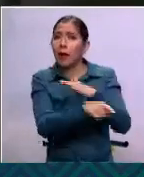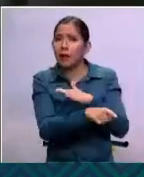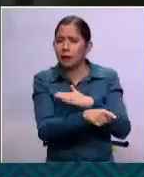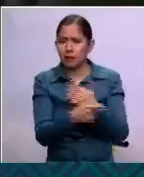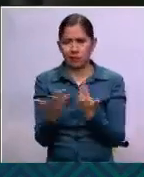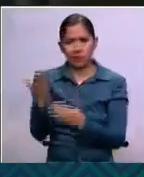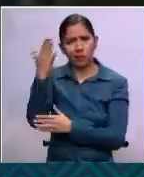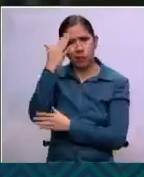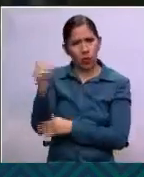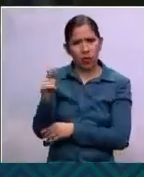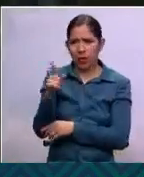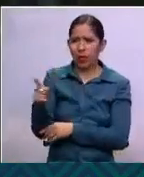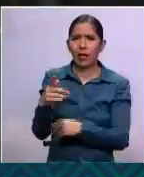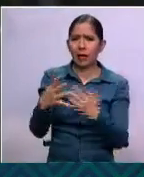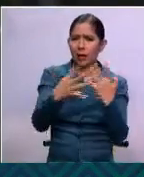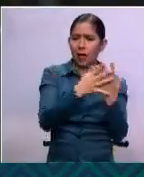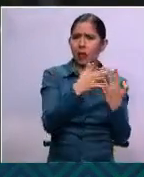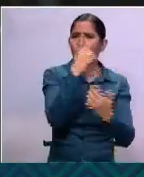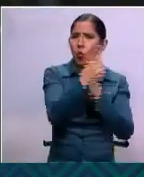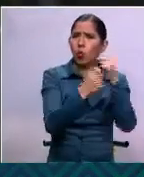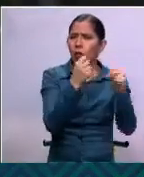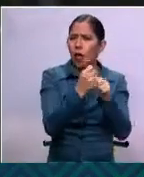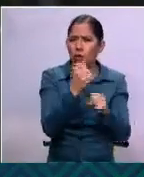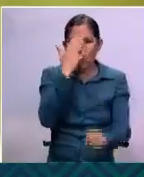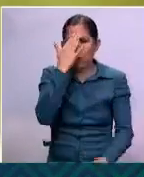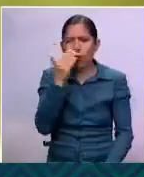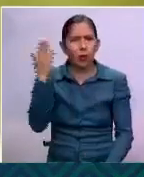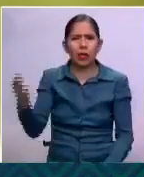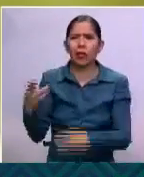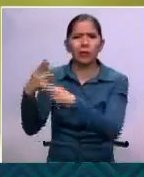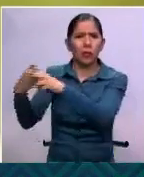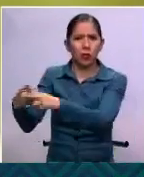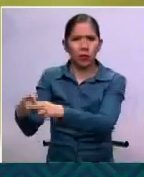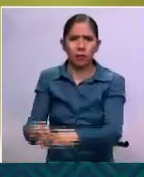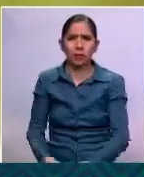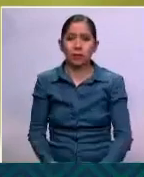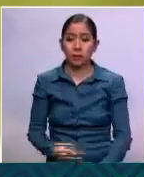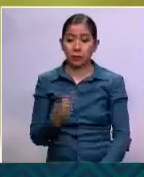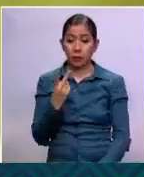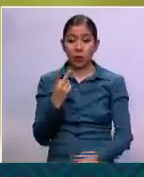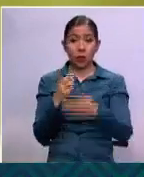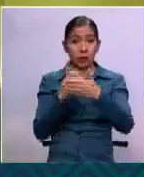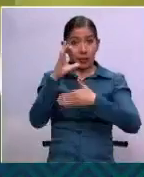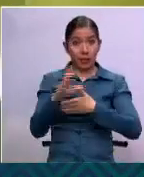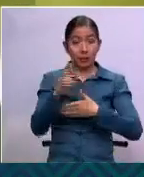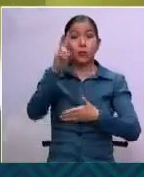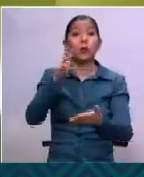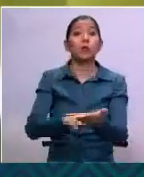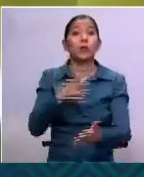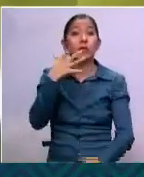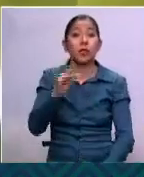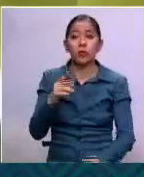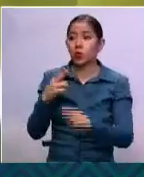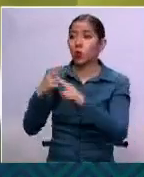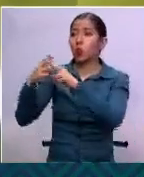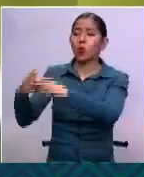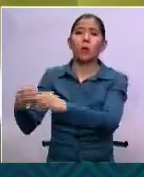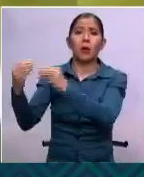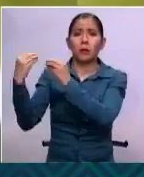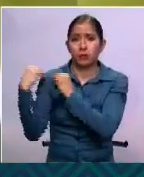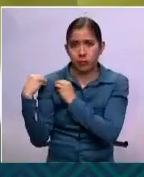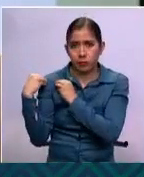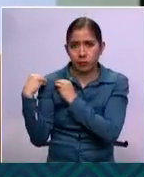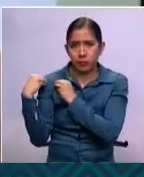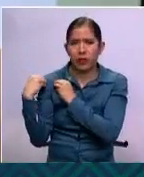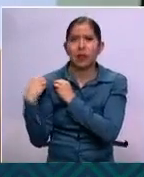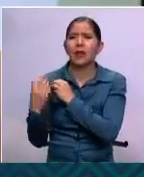y estuvo preso por un año en Palmasola. Que ha sido designado el 2 de diciembre del año 2018. No es en la gestión del